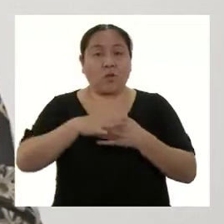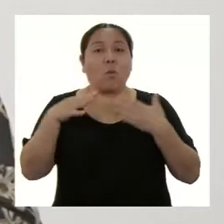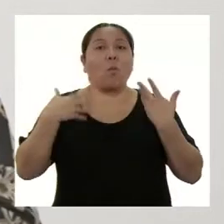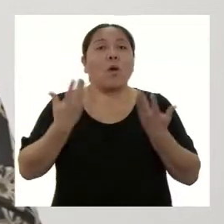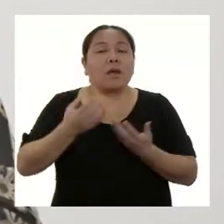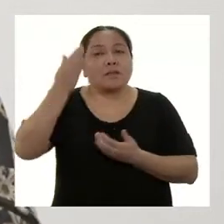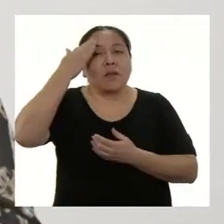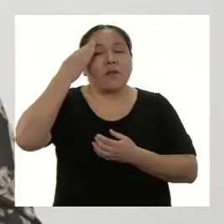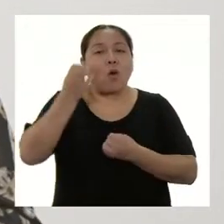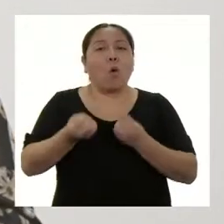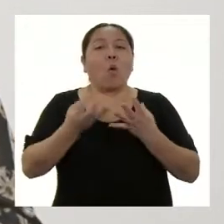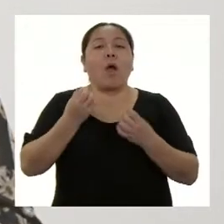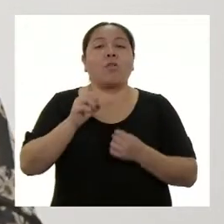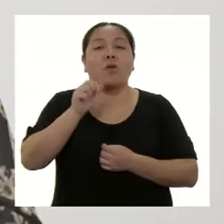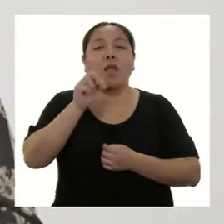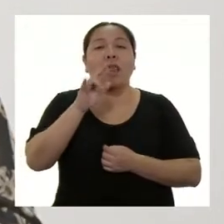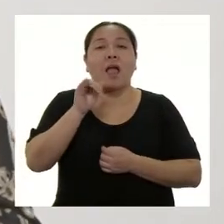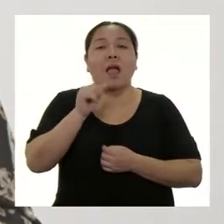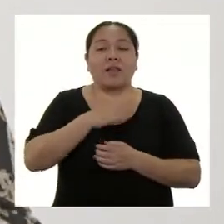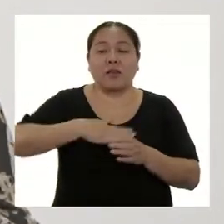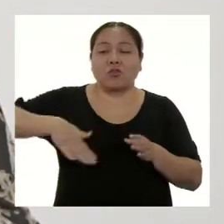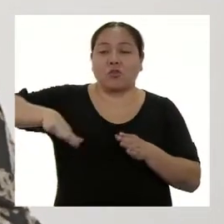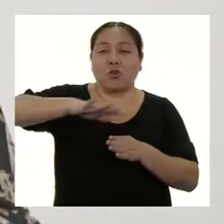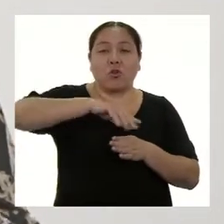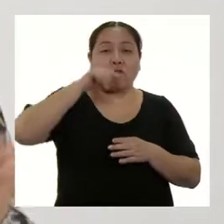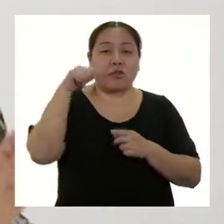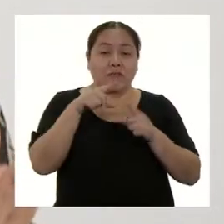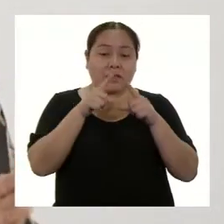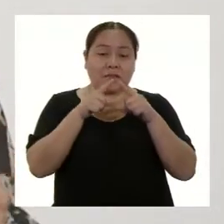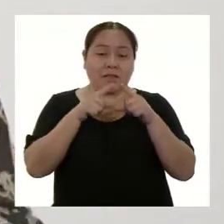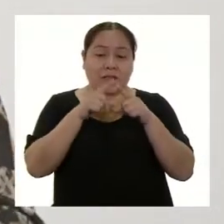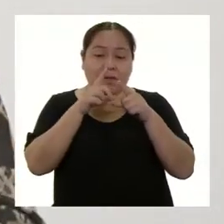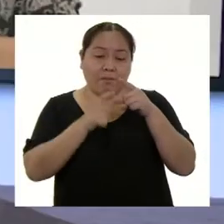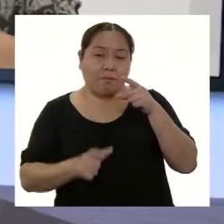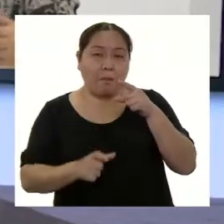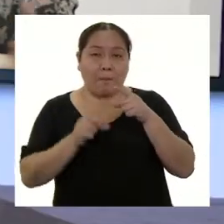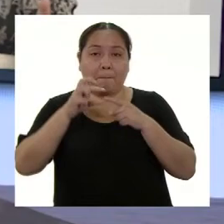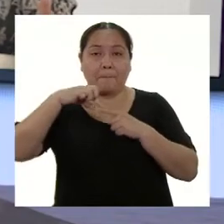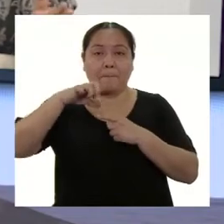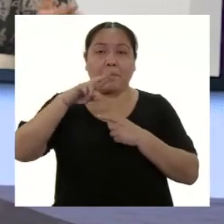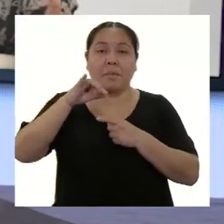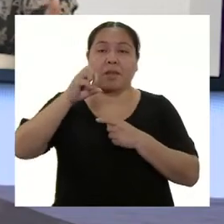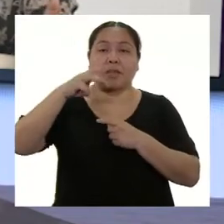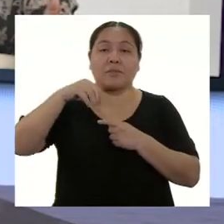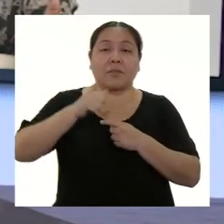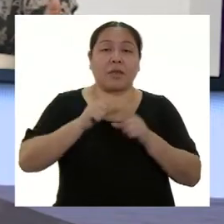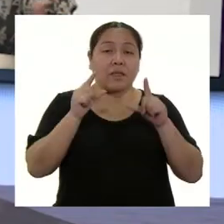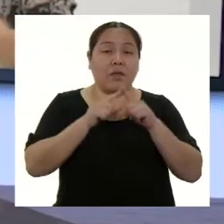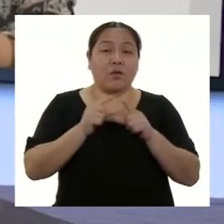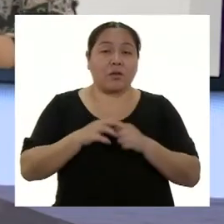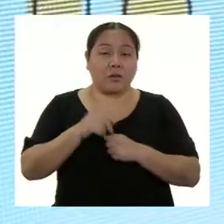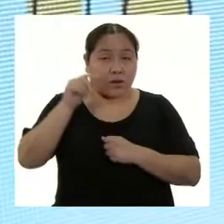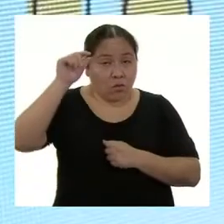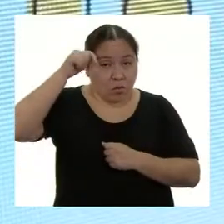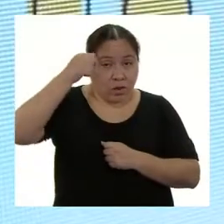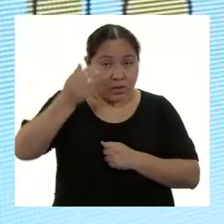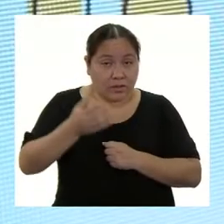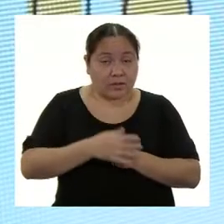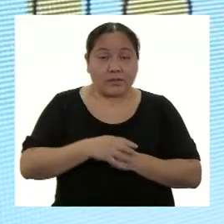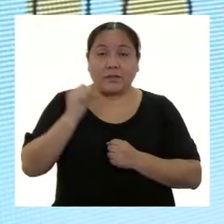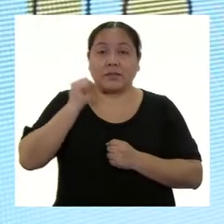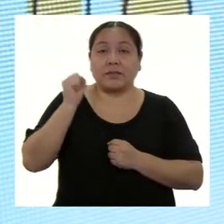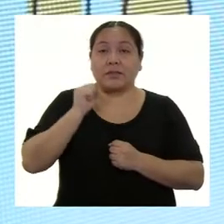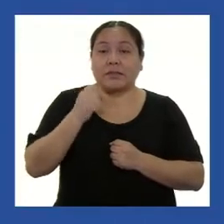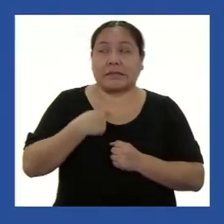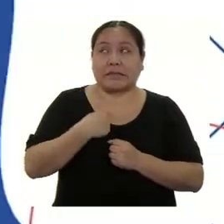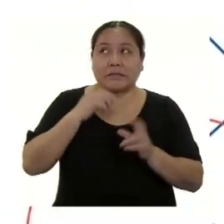calcular el área total de la superficie de ese prisma triangular. ¿Recuerdas cómo hacerlo? Sí,